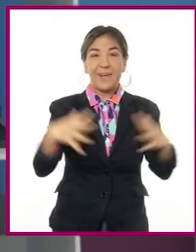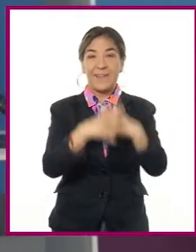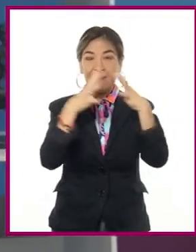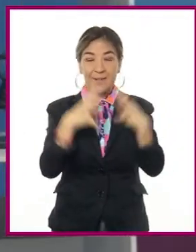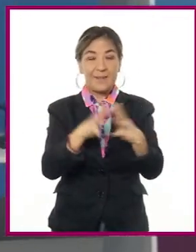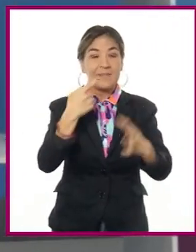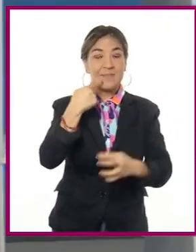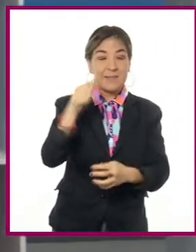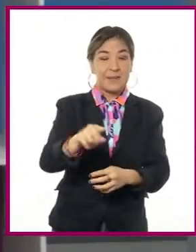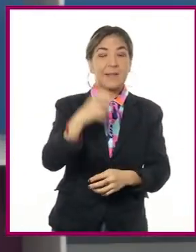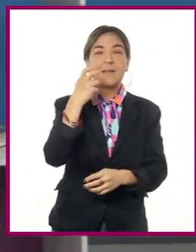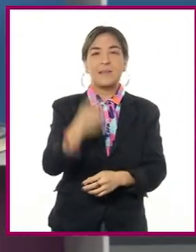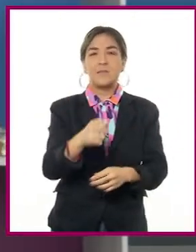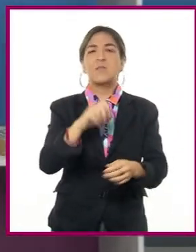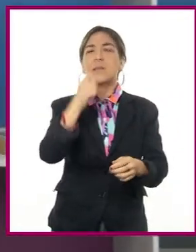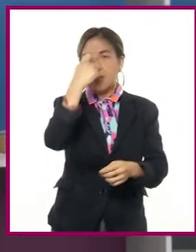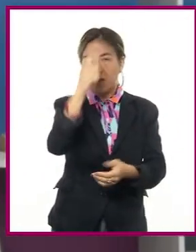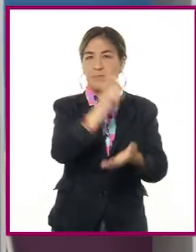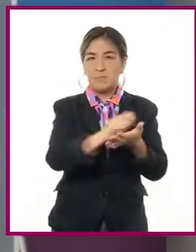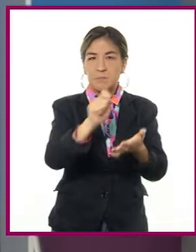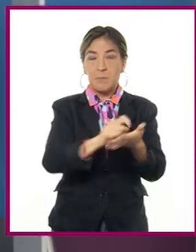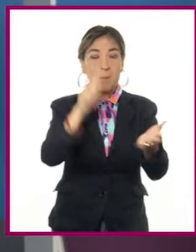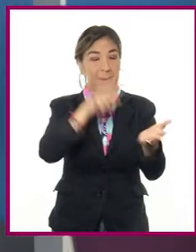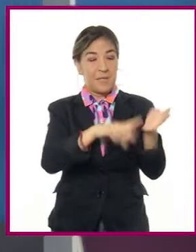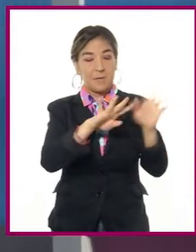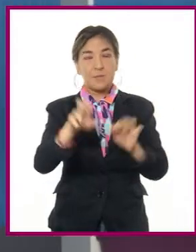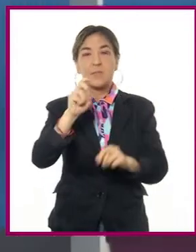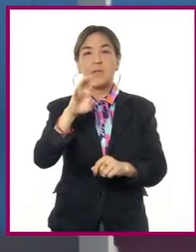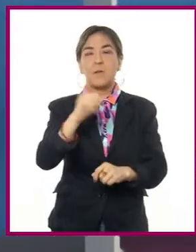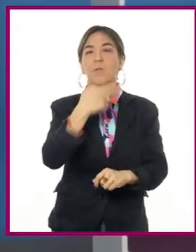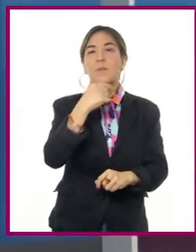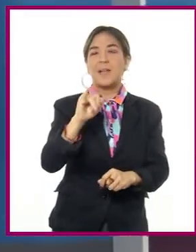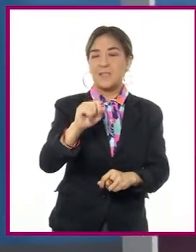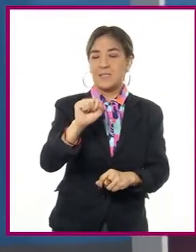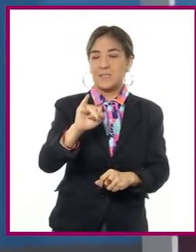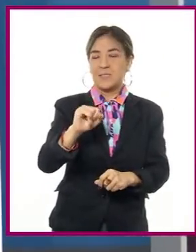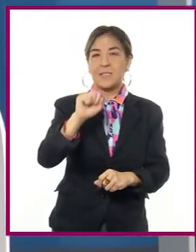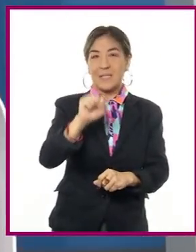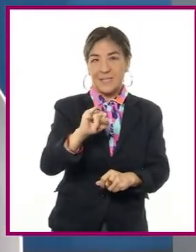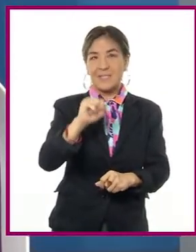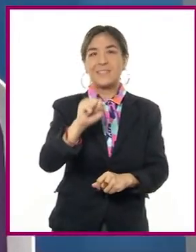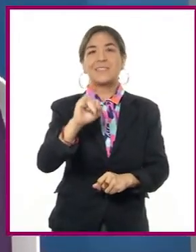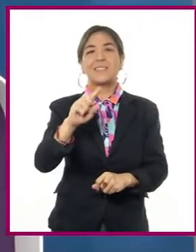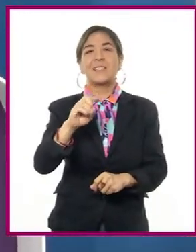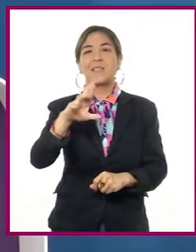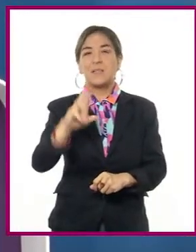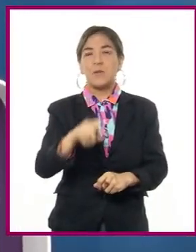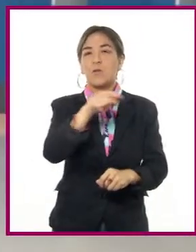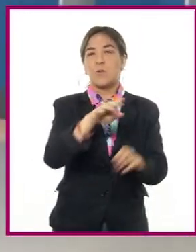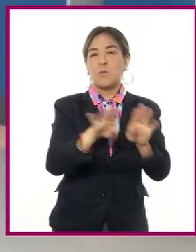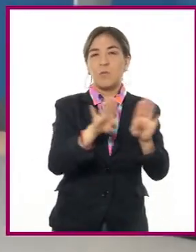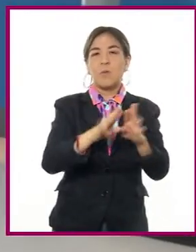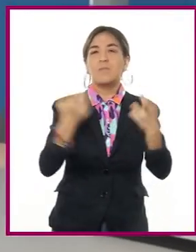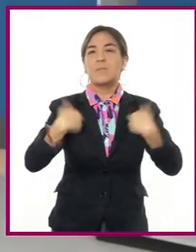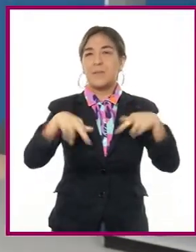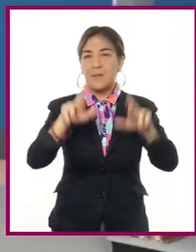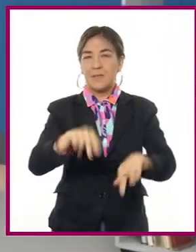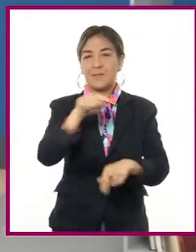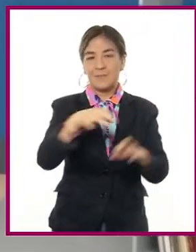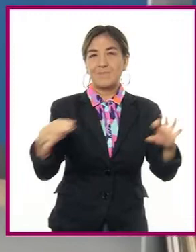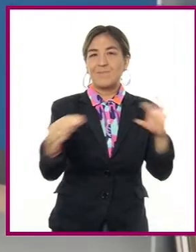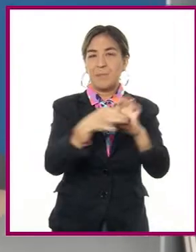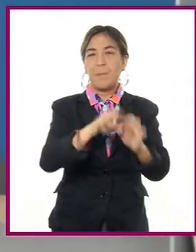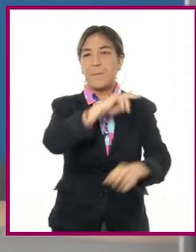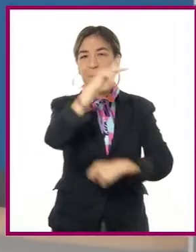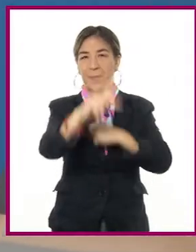en 1939 por Isidro Fabela, quien fue representante de México ante la Sociedad de las Naciones,